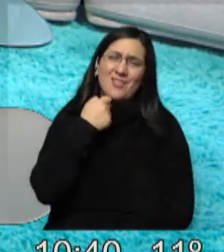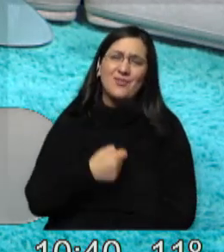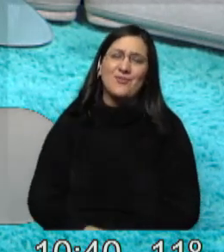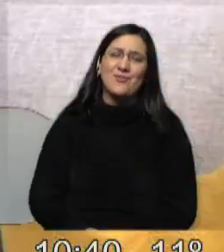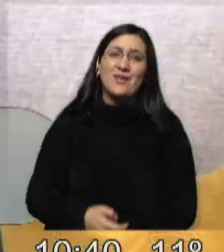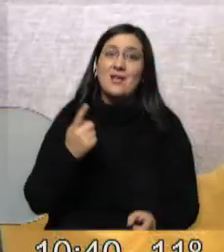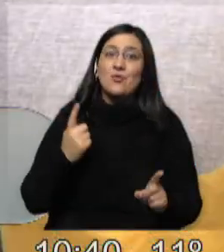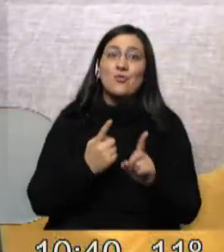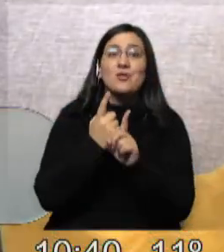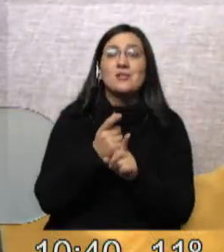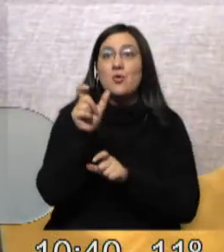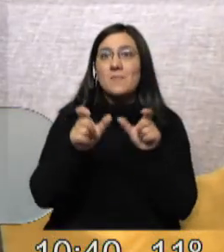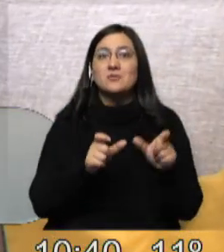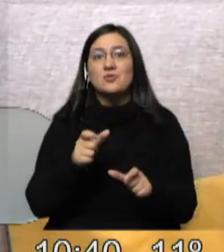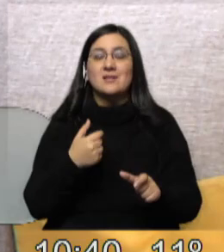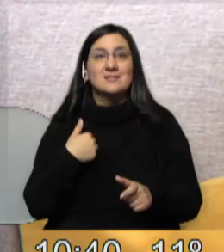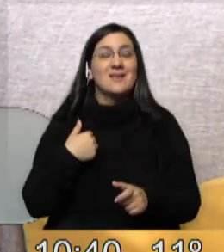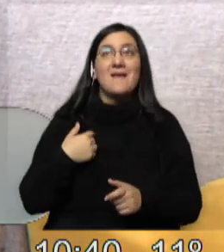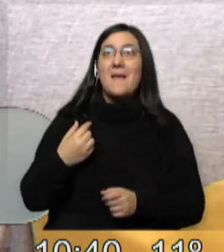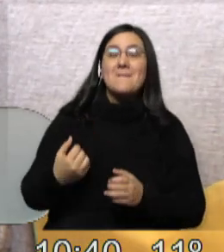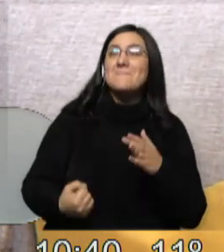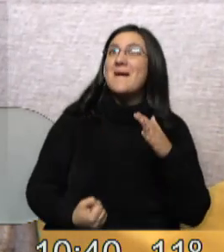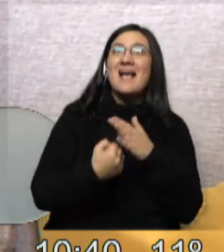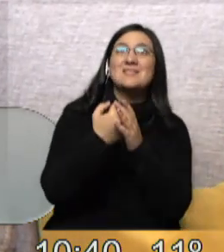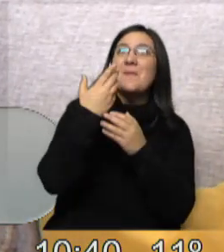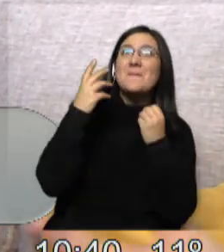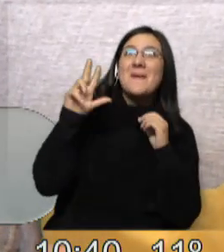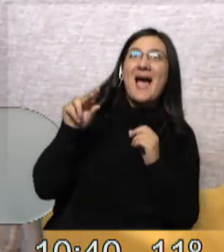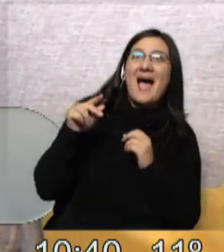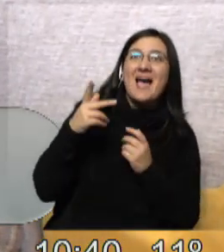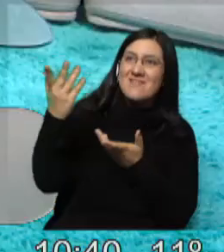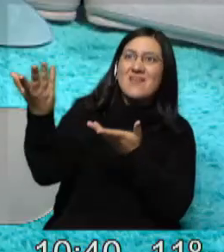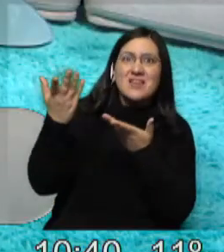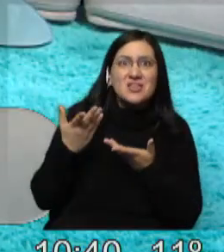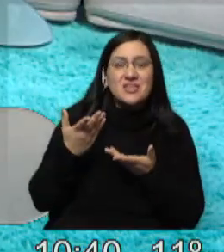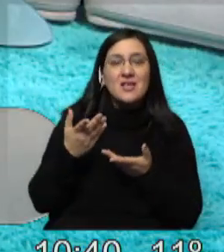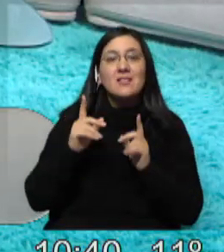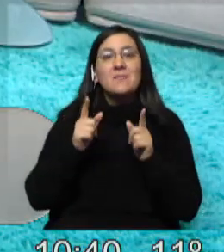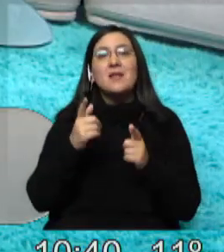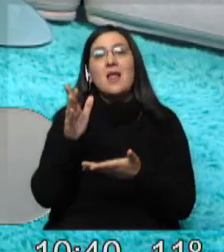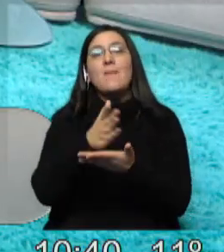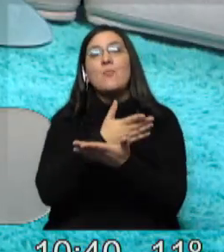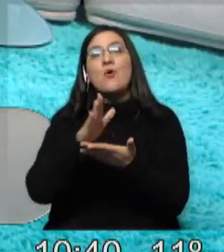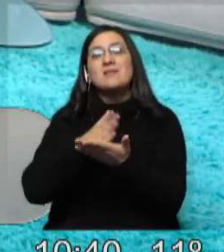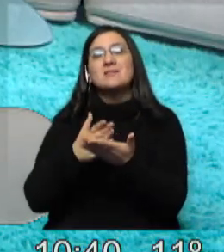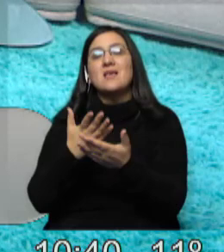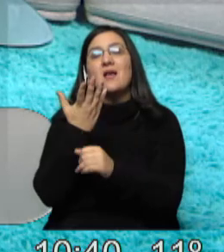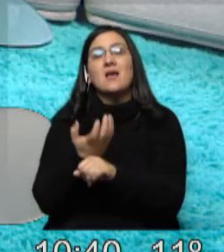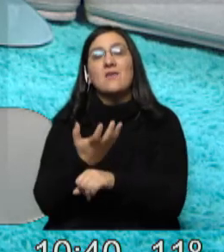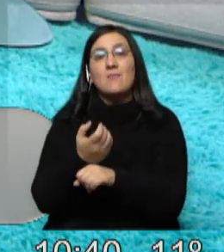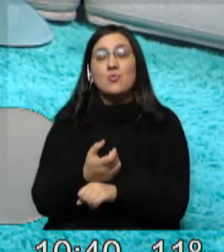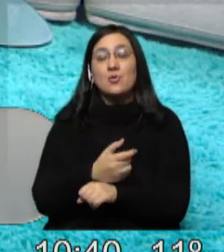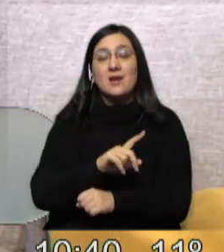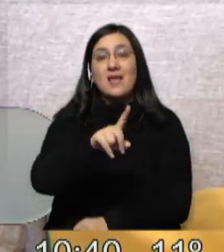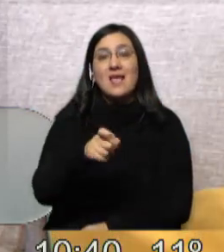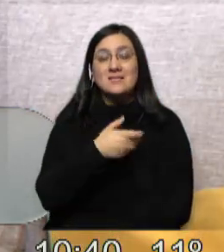De encontrarte con figuras que uno las tenía ahí arriba y vienen... Las poesías. Las poesías que hemos grabado hasta con el expresidente